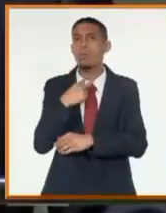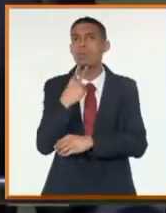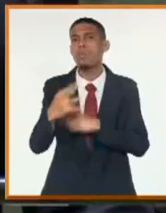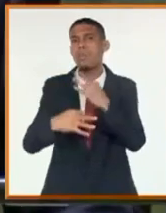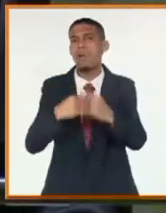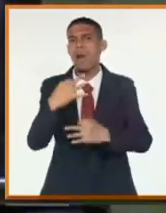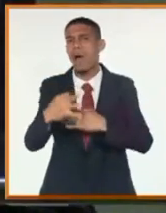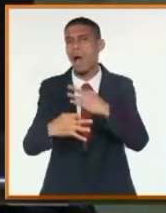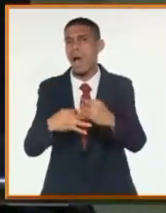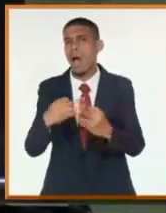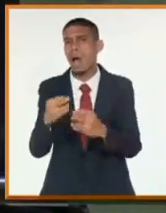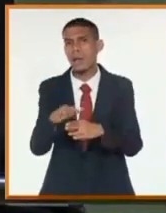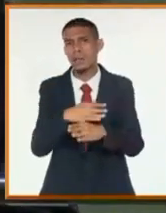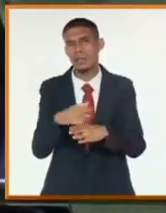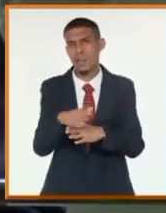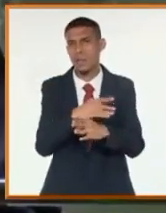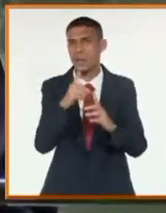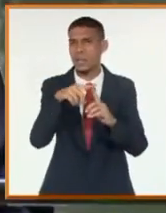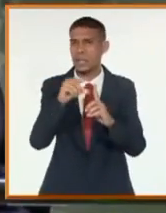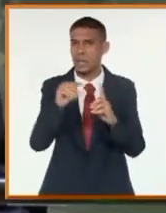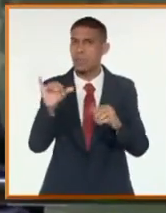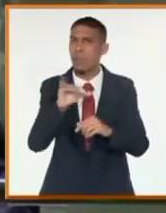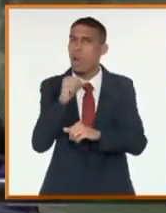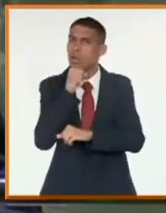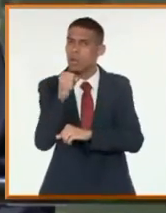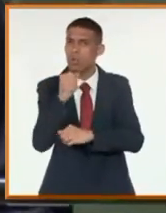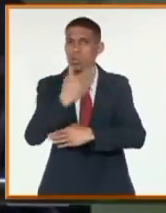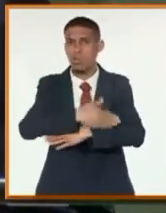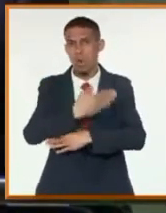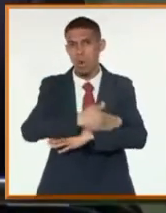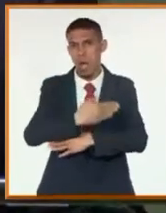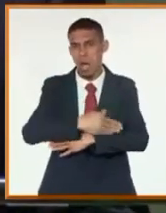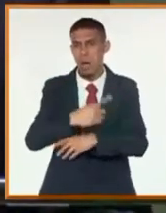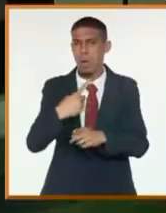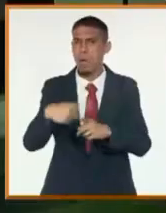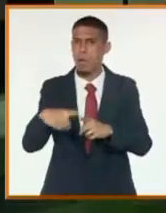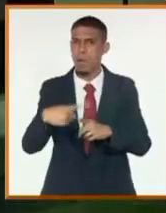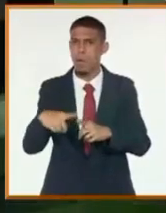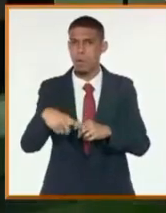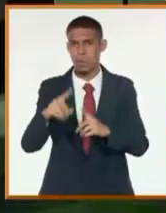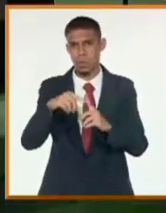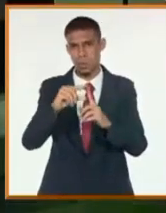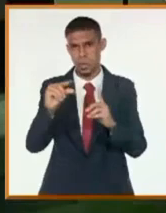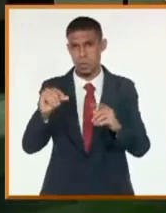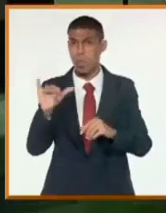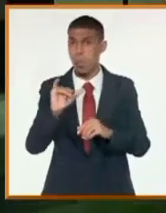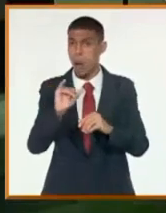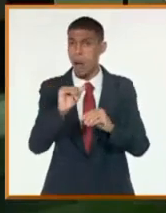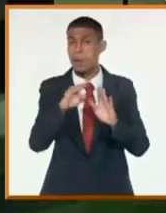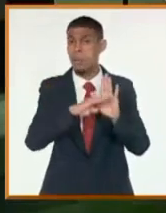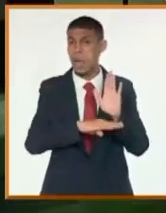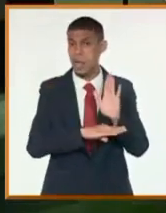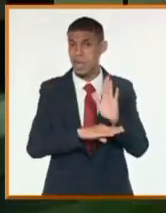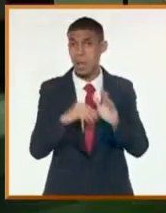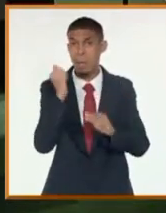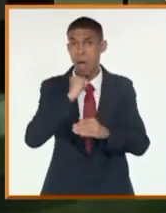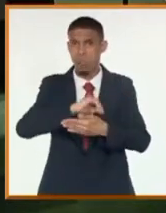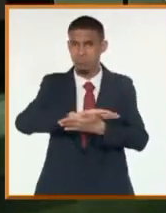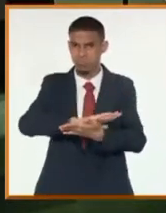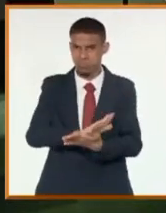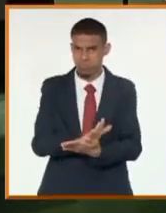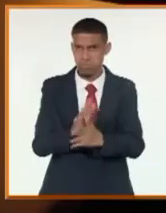socialismo en Cuba y también de denuncia al bloqueo y a todas las medidas de recrudecimiento del